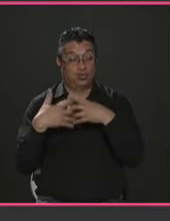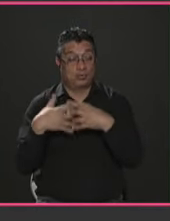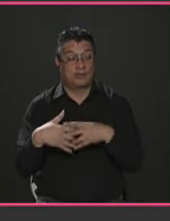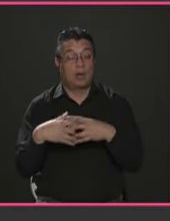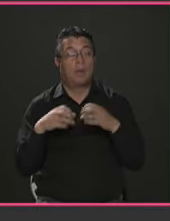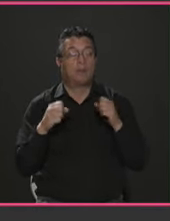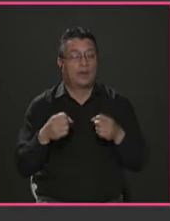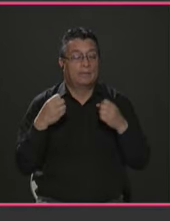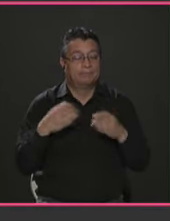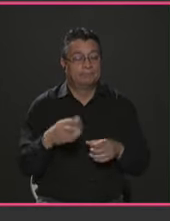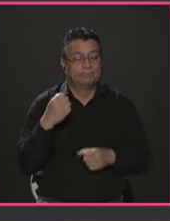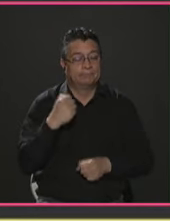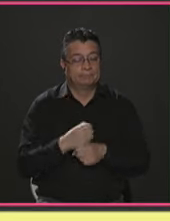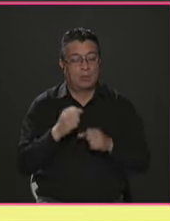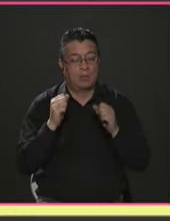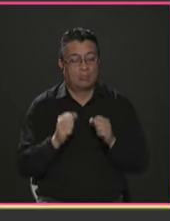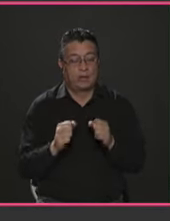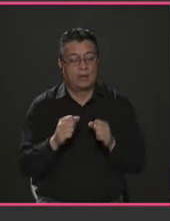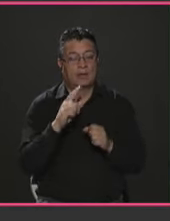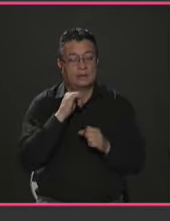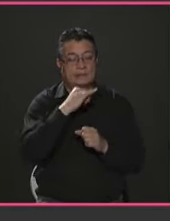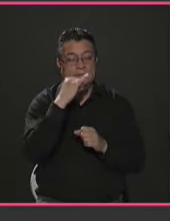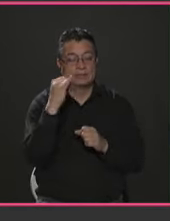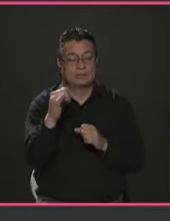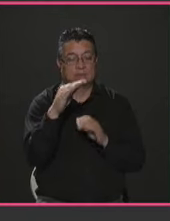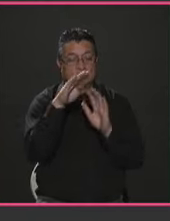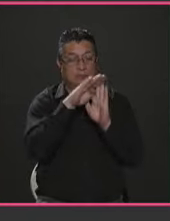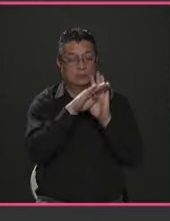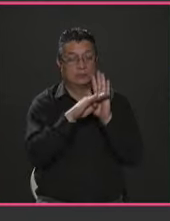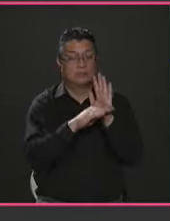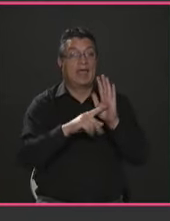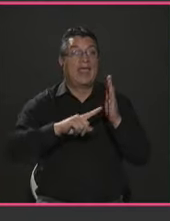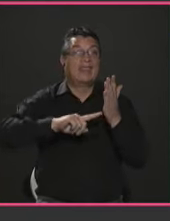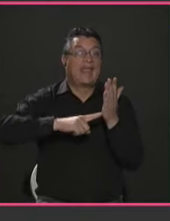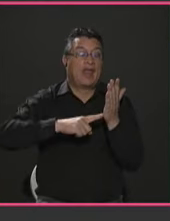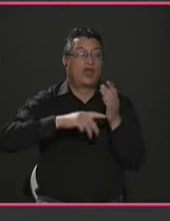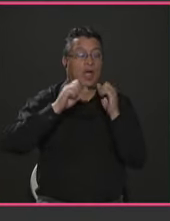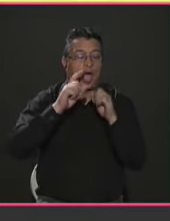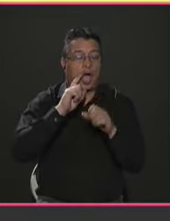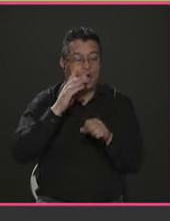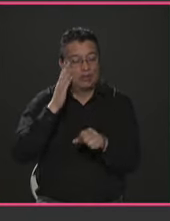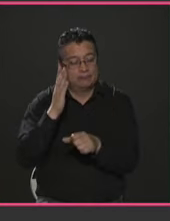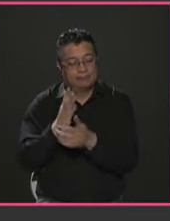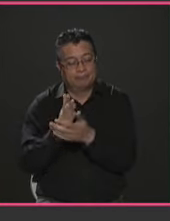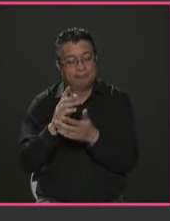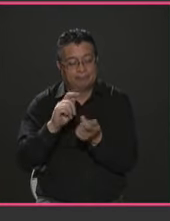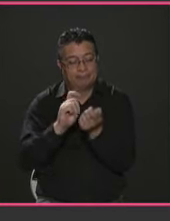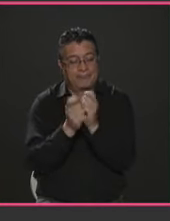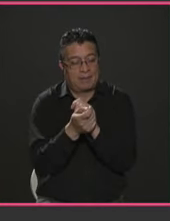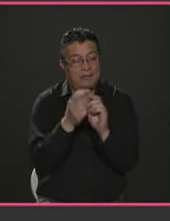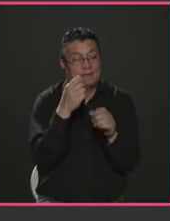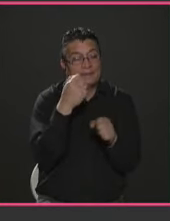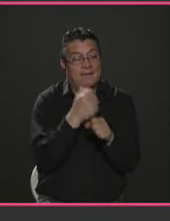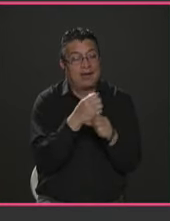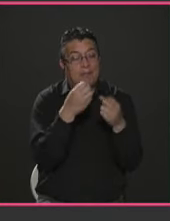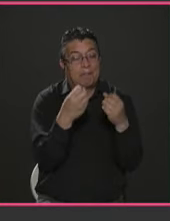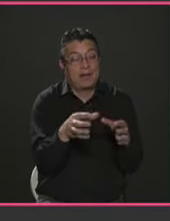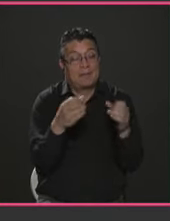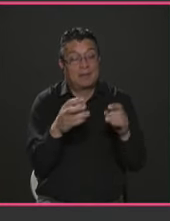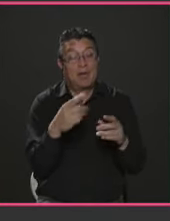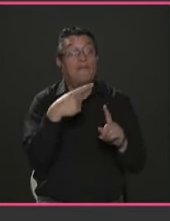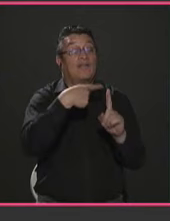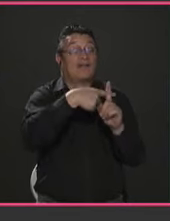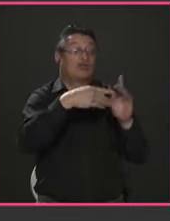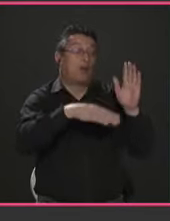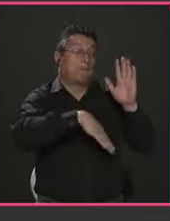podemos perder algunos trabajo y siempre ha pasado en revoluciones tecnológicas que hay pérdida de trabajo cierto A pesar que los beneficios siempre son muchos más